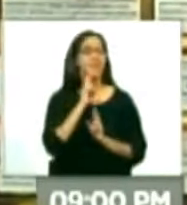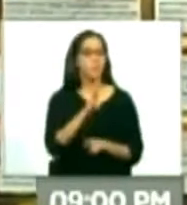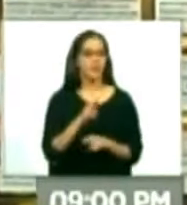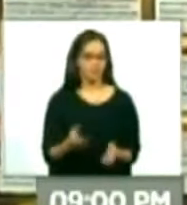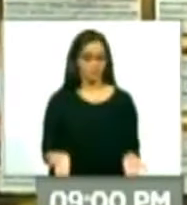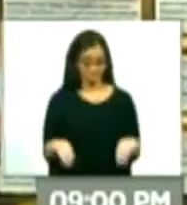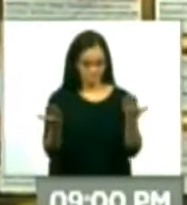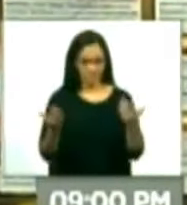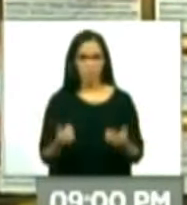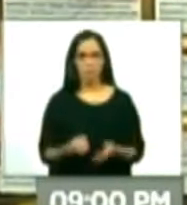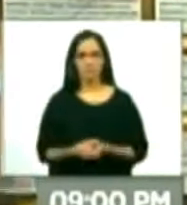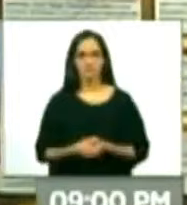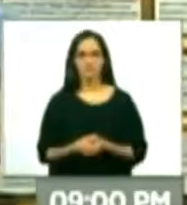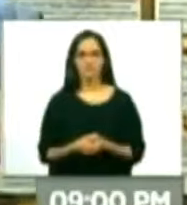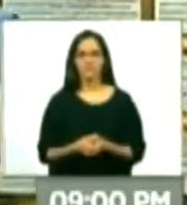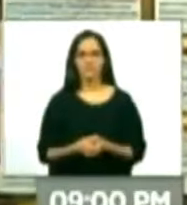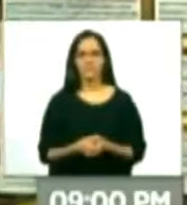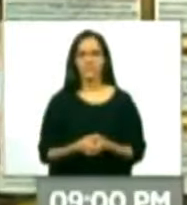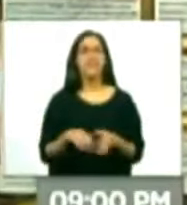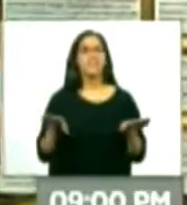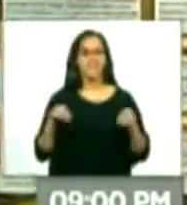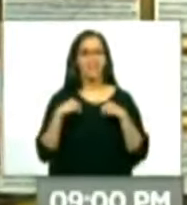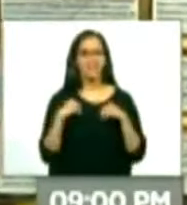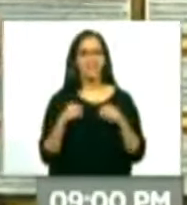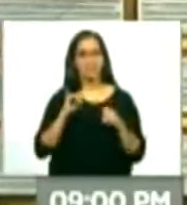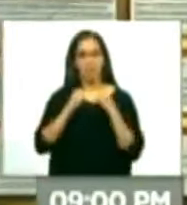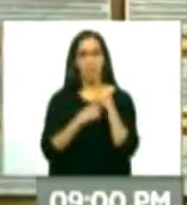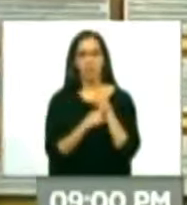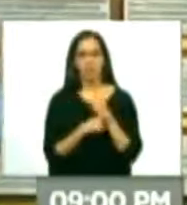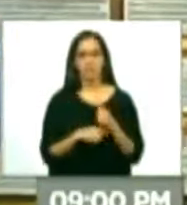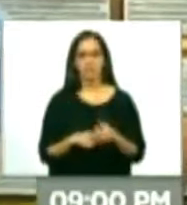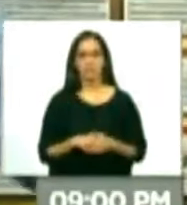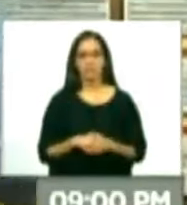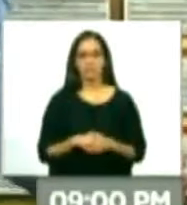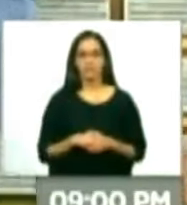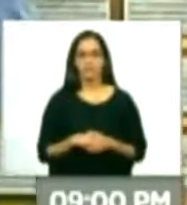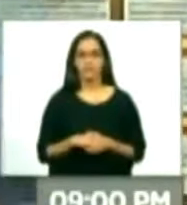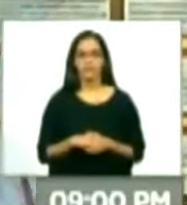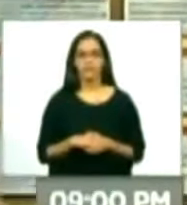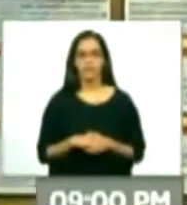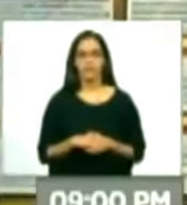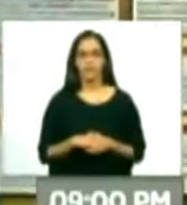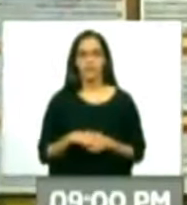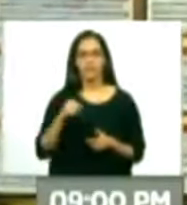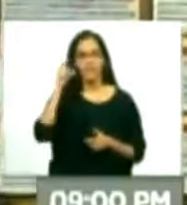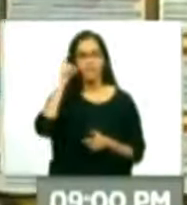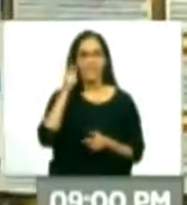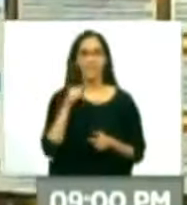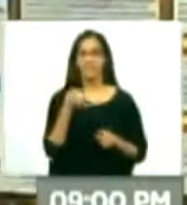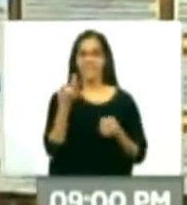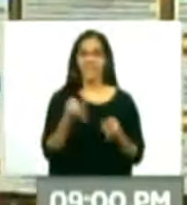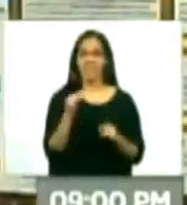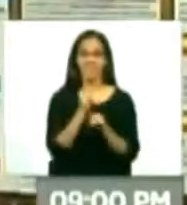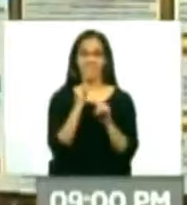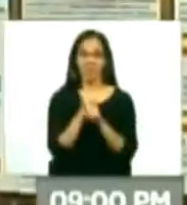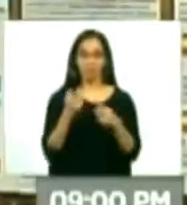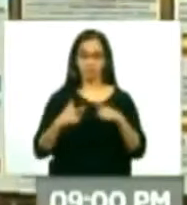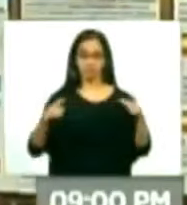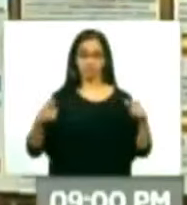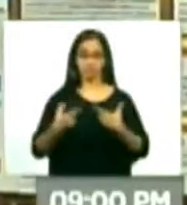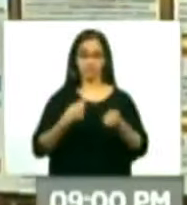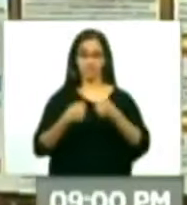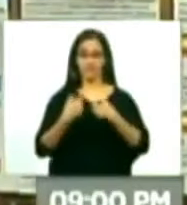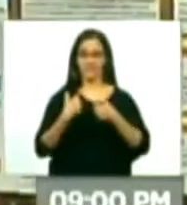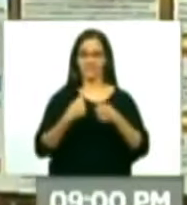pues. Que acepte ese reto, Juanito Alimaña. Ese día sí es verdad que se cae el internet en Venezuela.